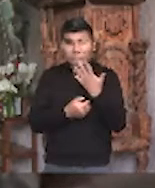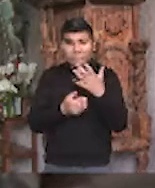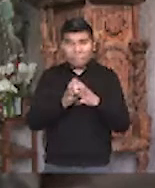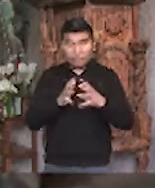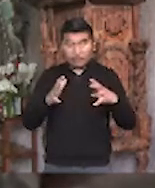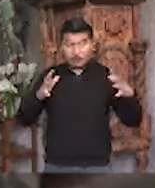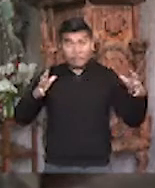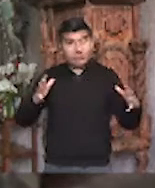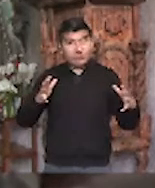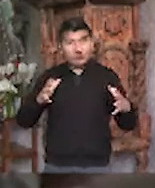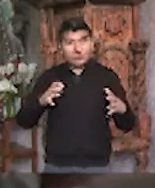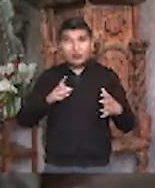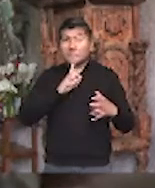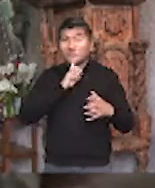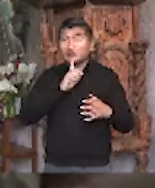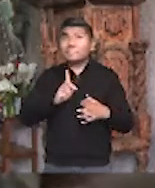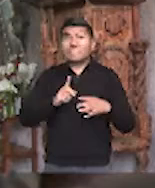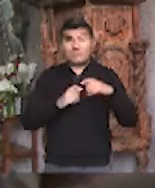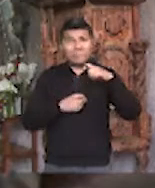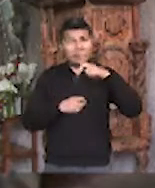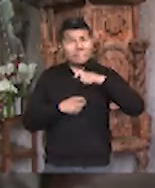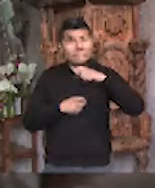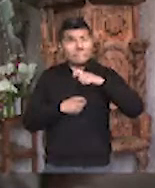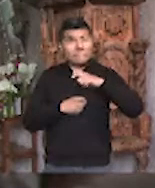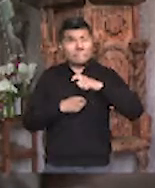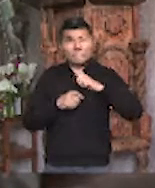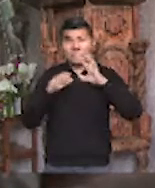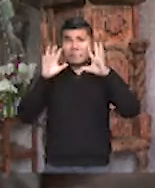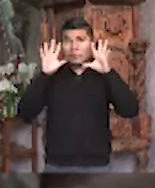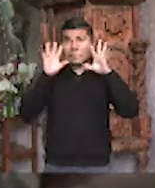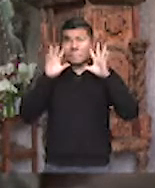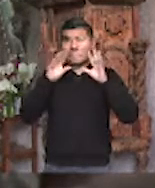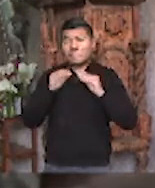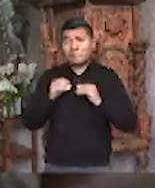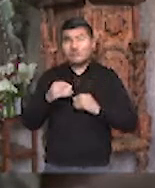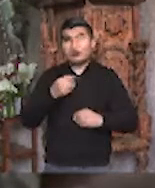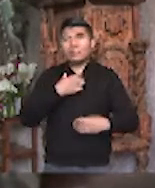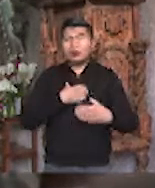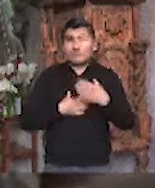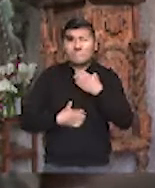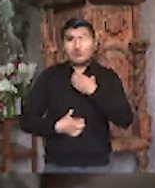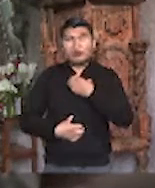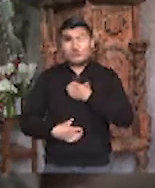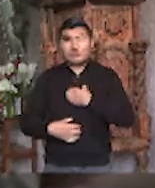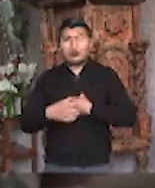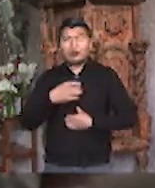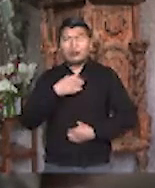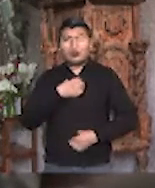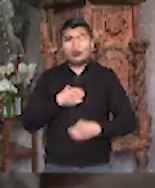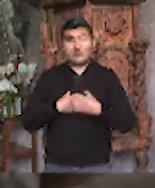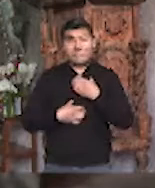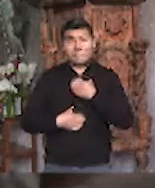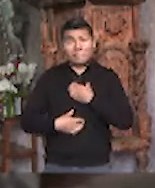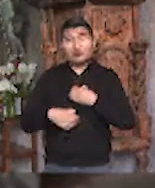es necesario apagar el hambre racional que tiene el hombre